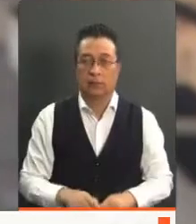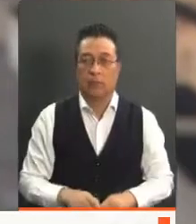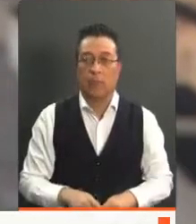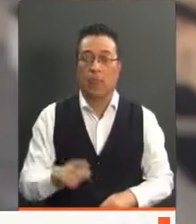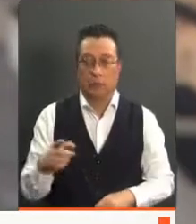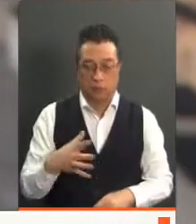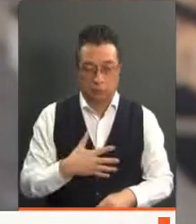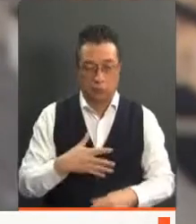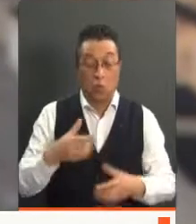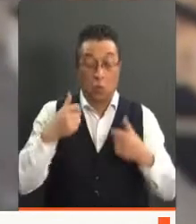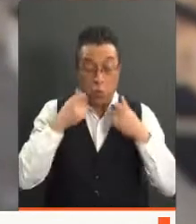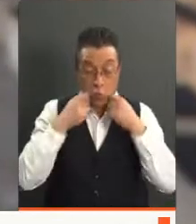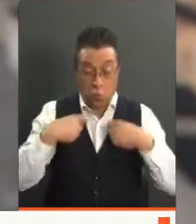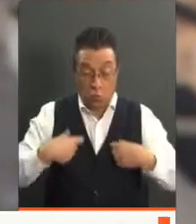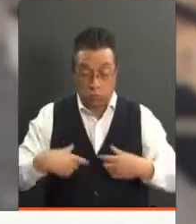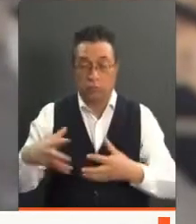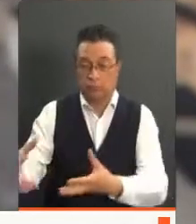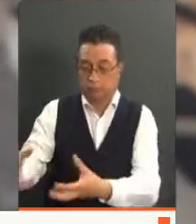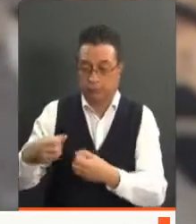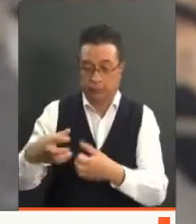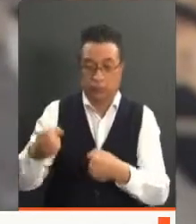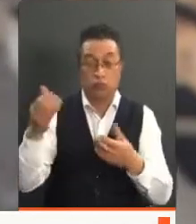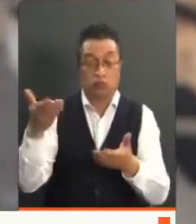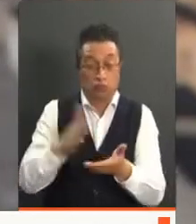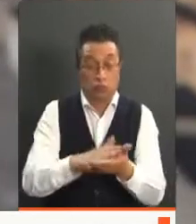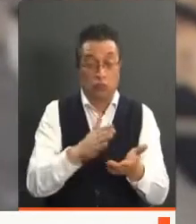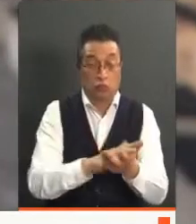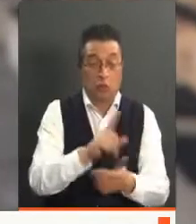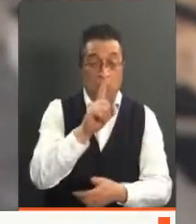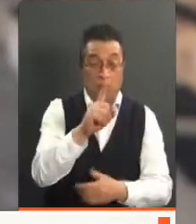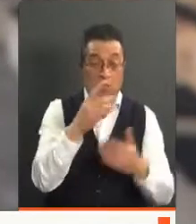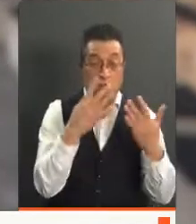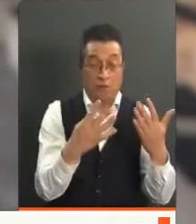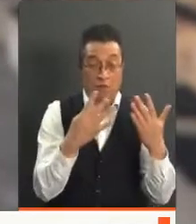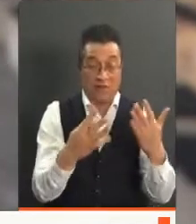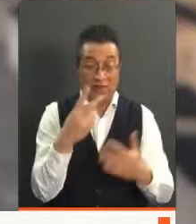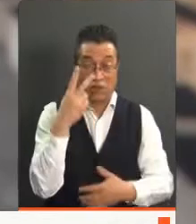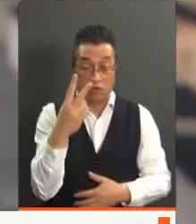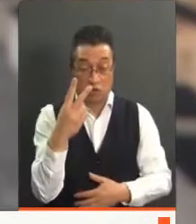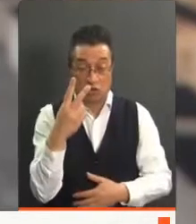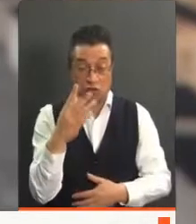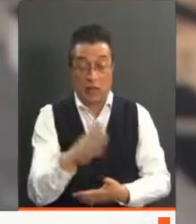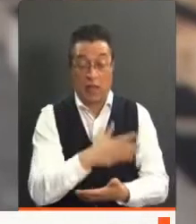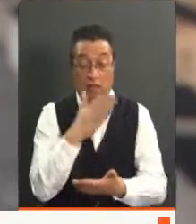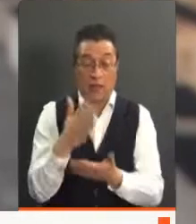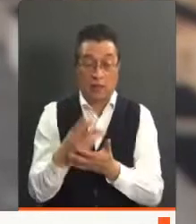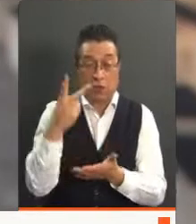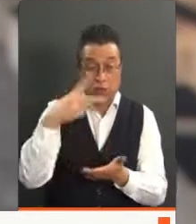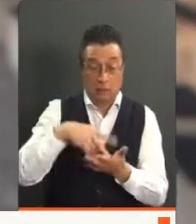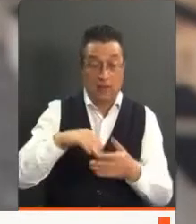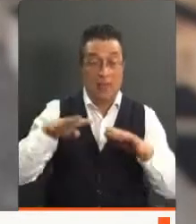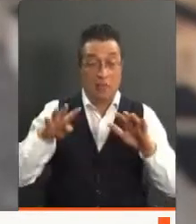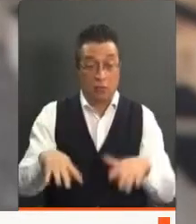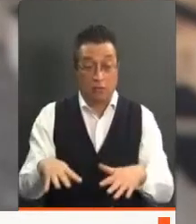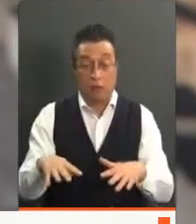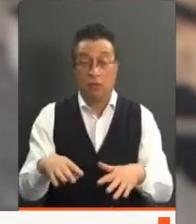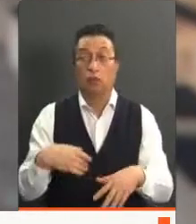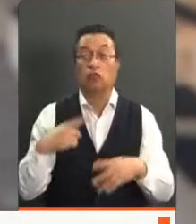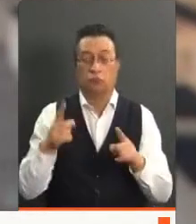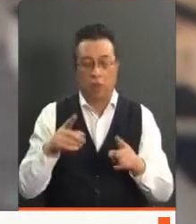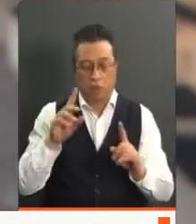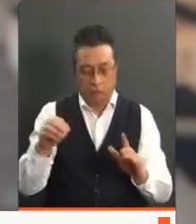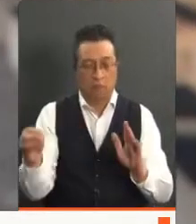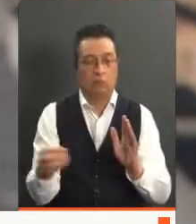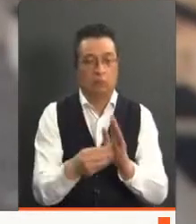recuperar esos cuerpos de aquellos que fallecieron entre 1992 y el año 2019, siendo consideradas